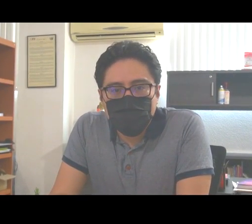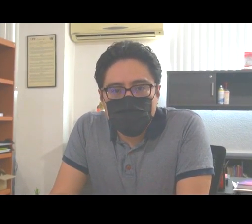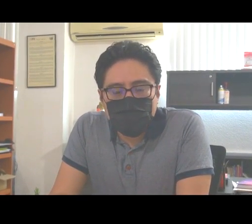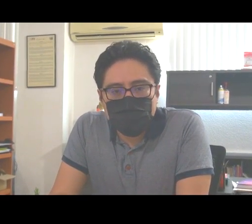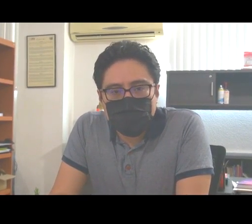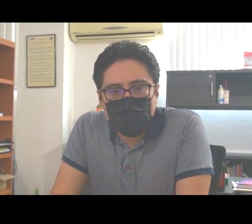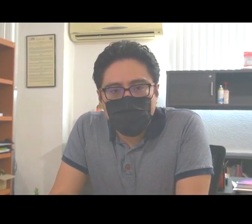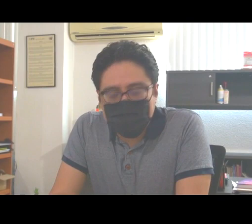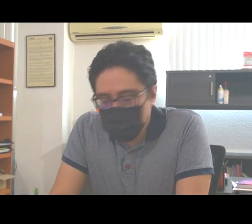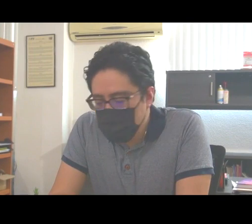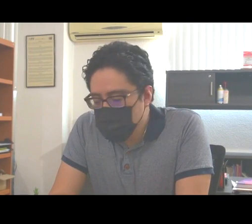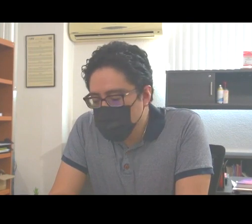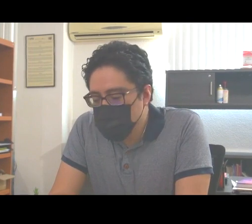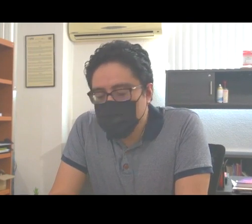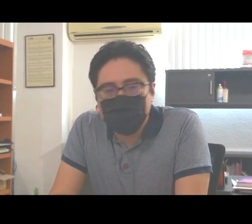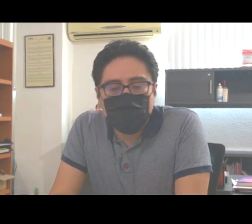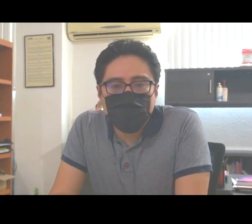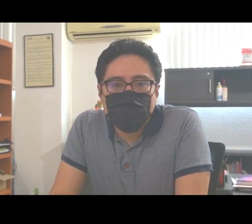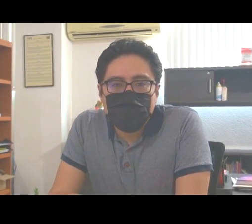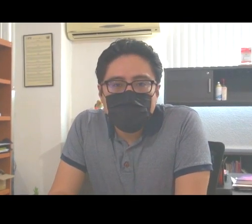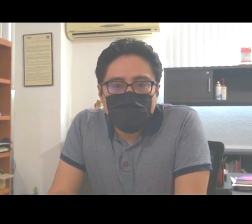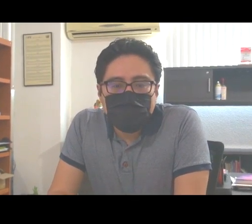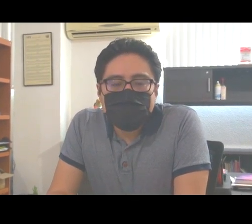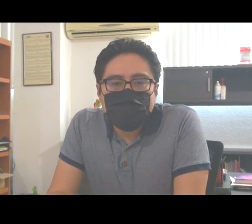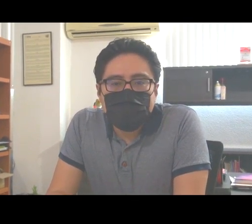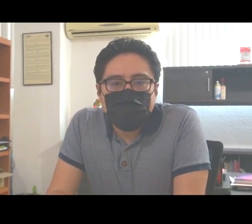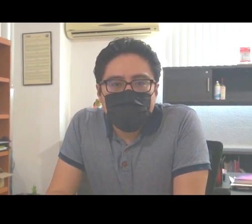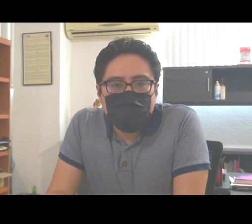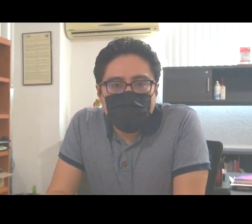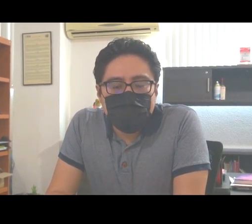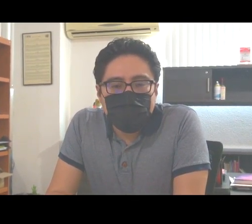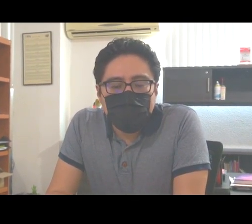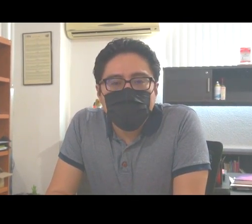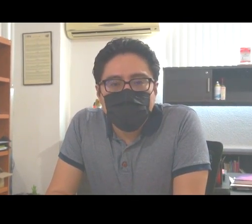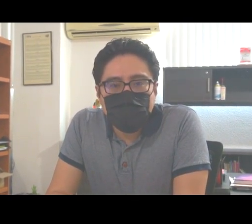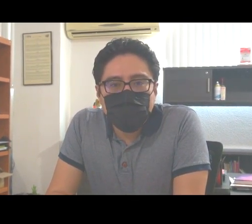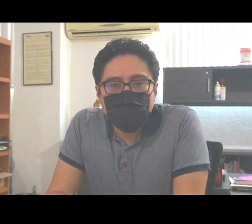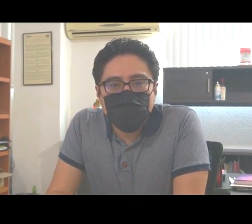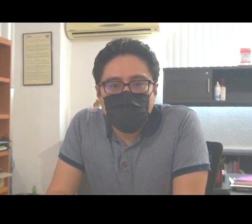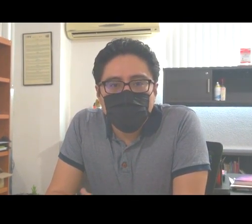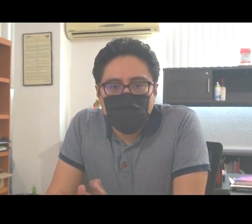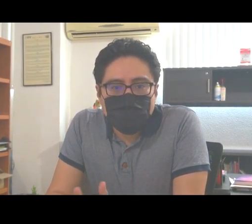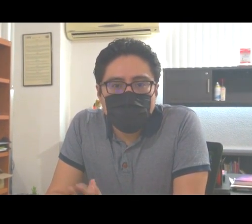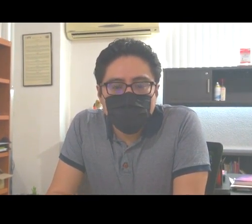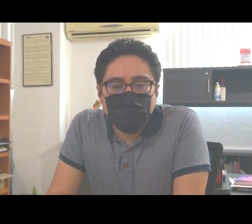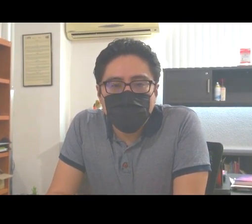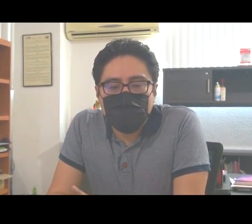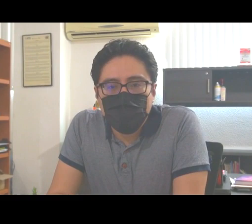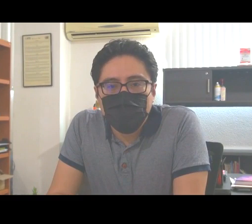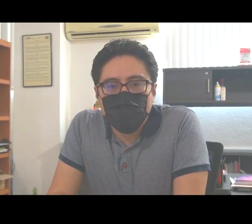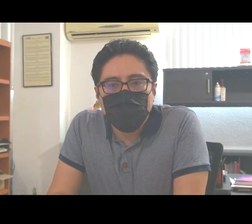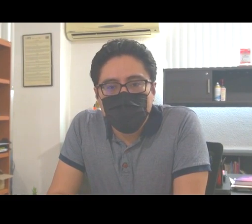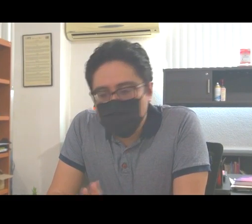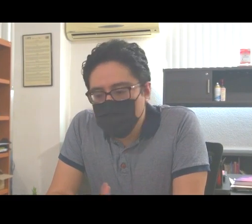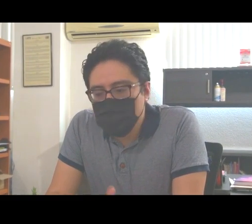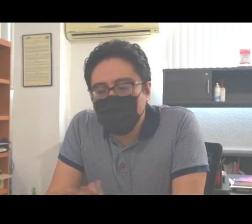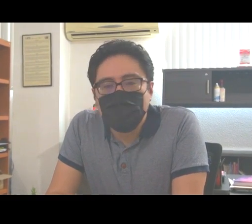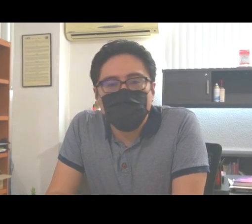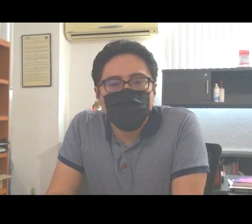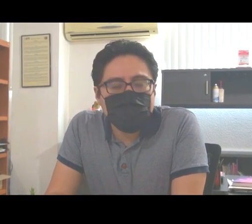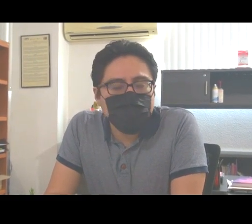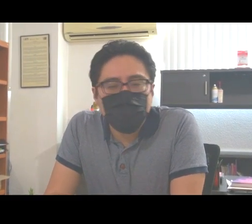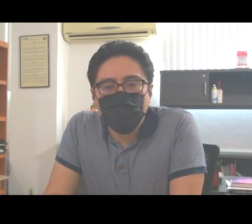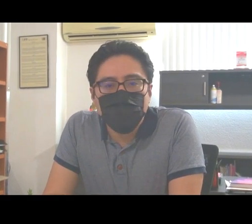11.000 ciudadanos que están capacitados, hemos visitado más de 30.000 domicilios, y de los cuales ya hemos obtenido